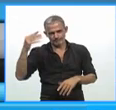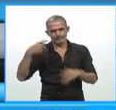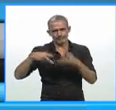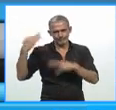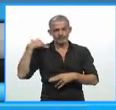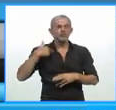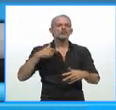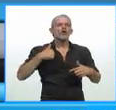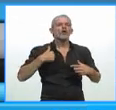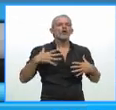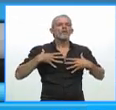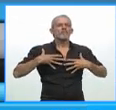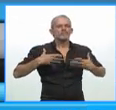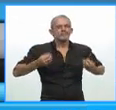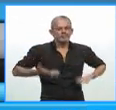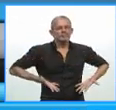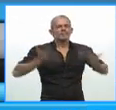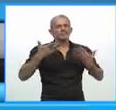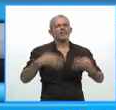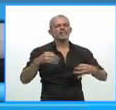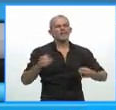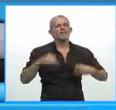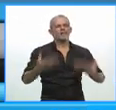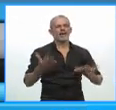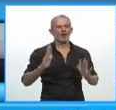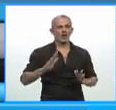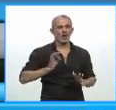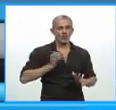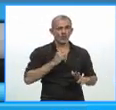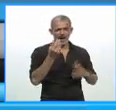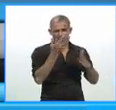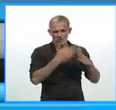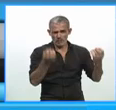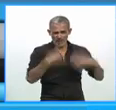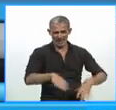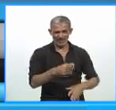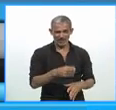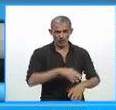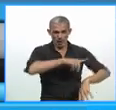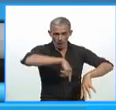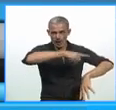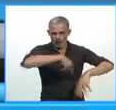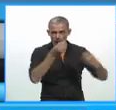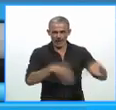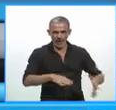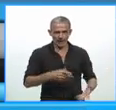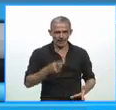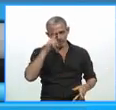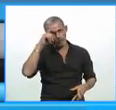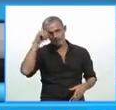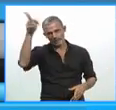mejorar mucho físicamente todavía, y recuperar el año perdido en cuanto a horas de entrenamiento. Claro. Y nada, tengo